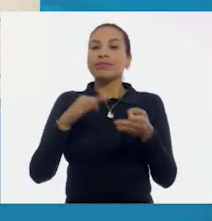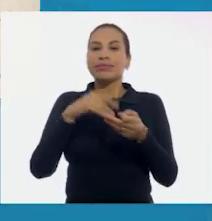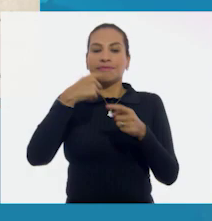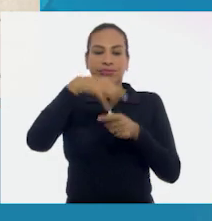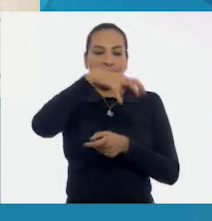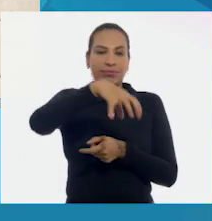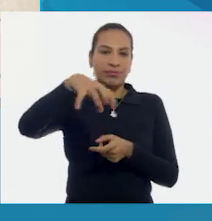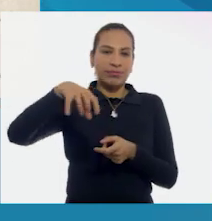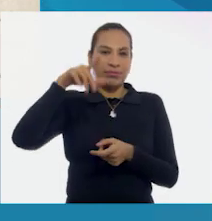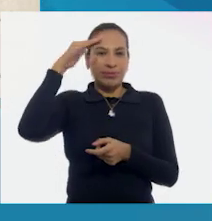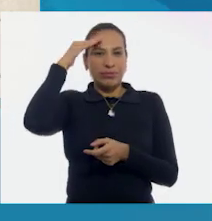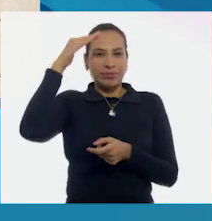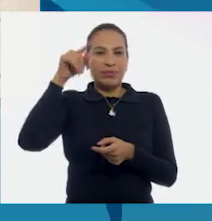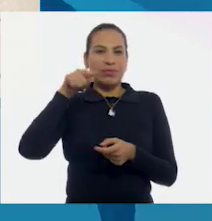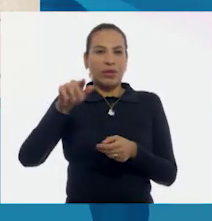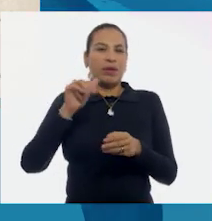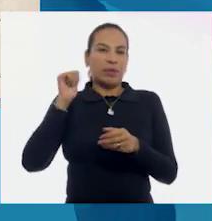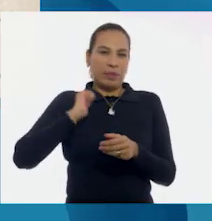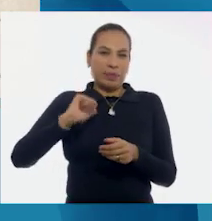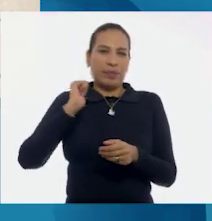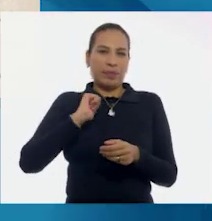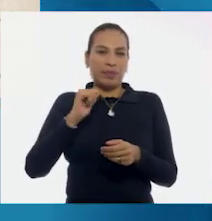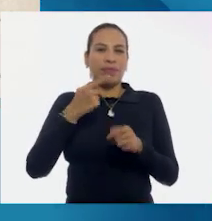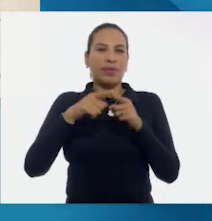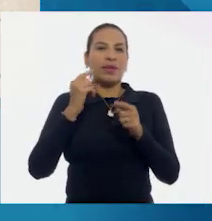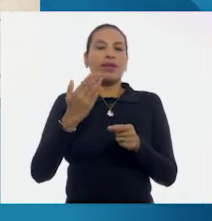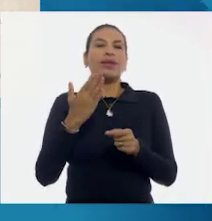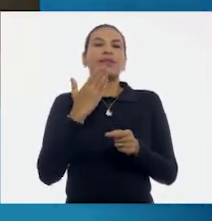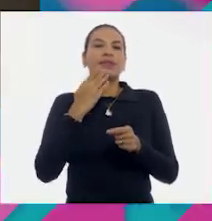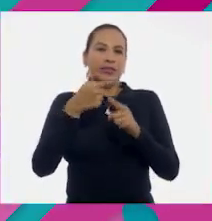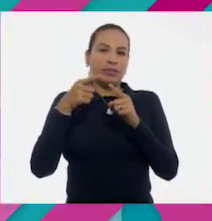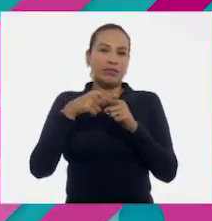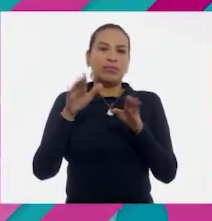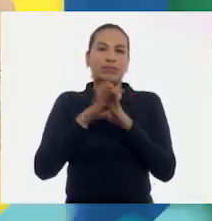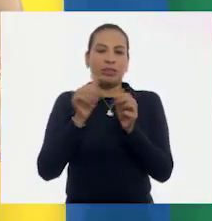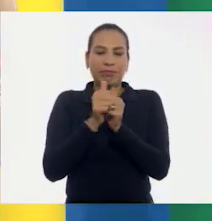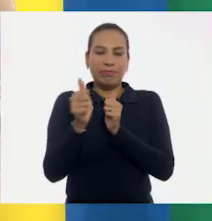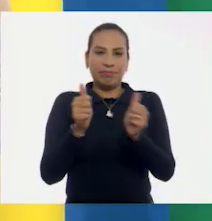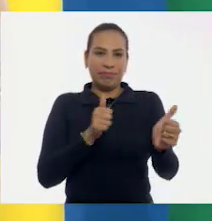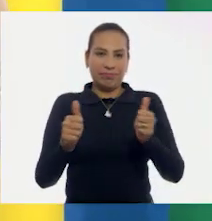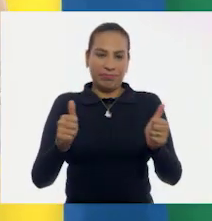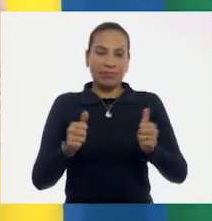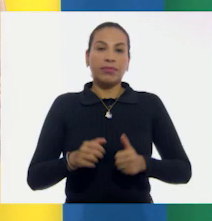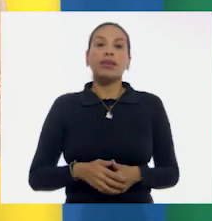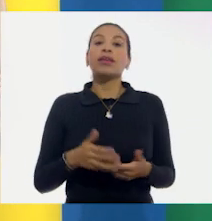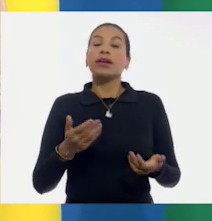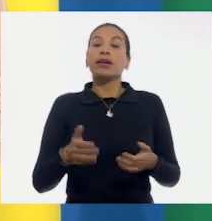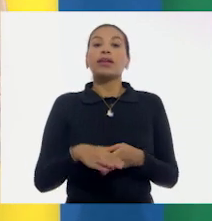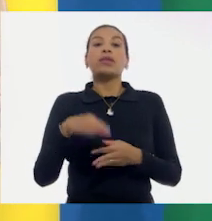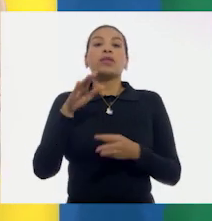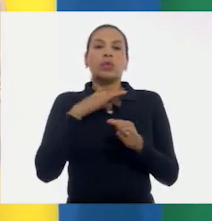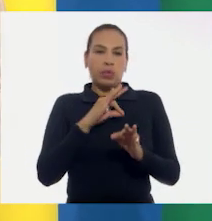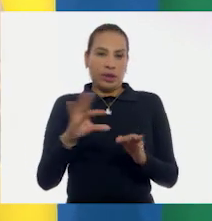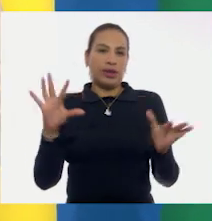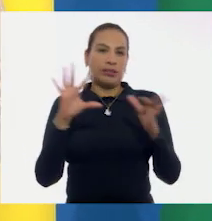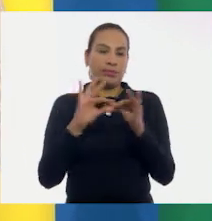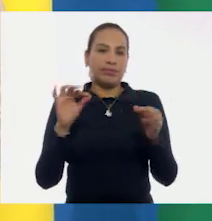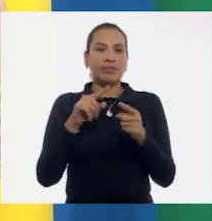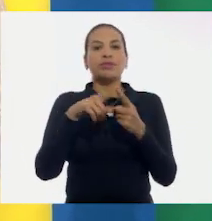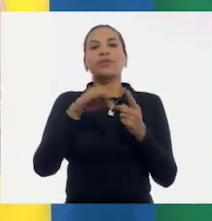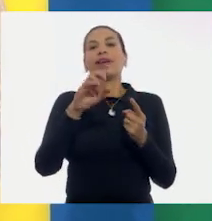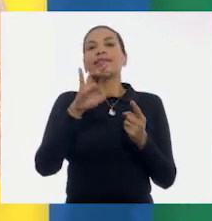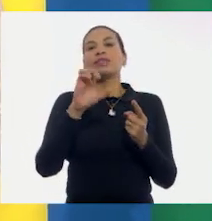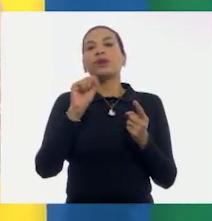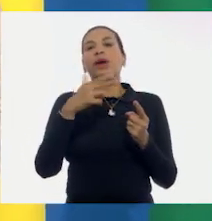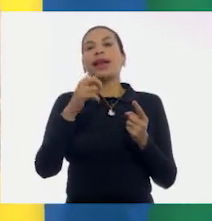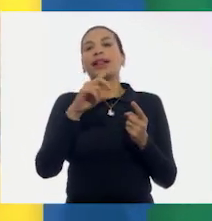señoríos mesoamericanos, debido a la fragmentación política. Entonces, puedo sintetizar que Francisco